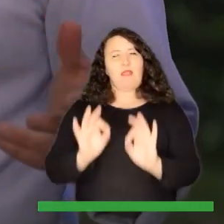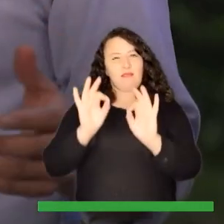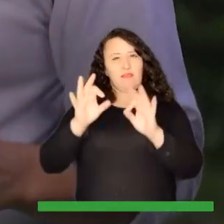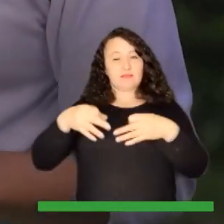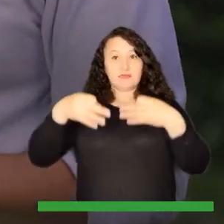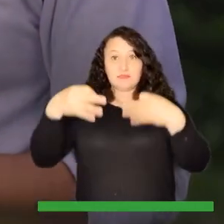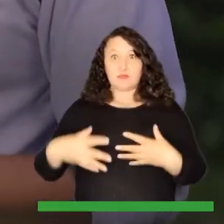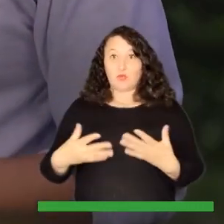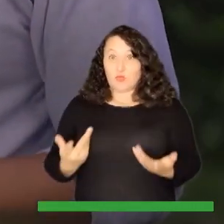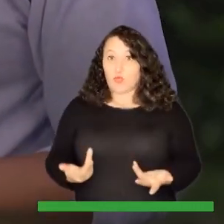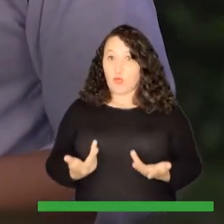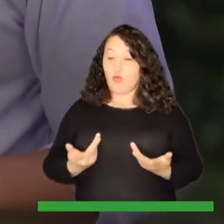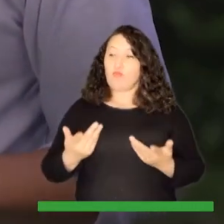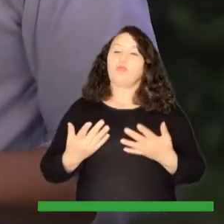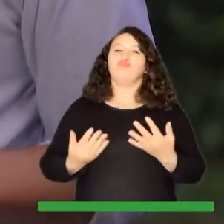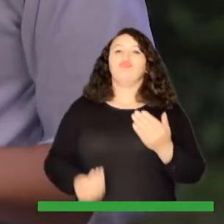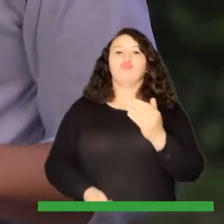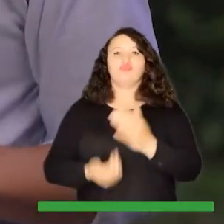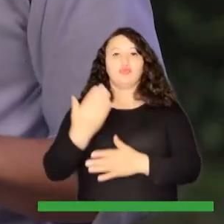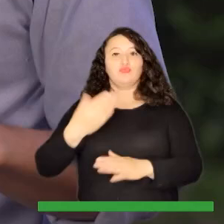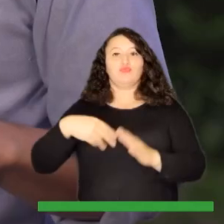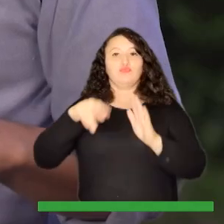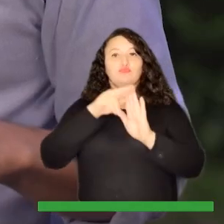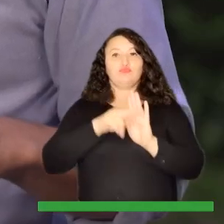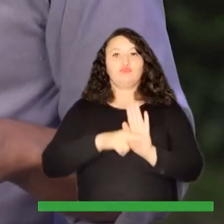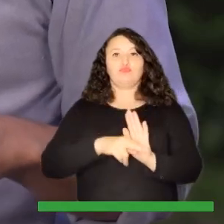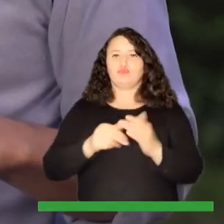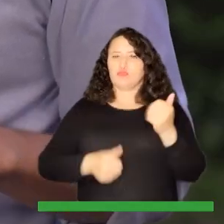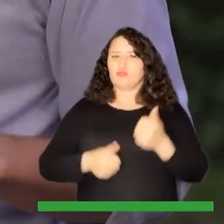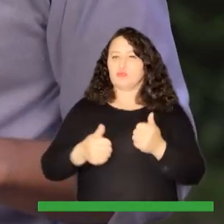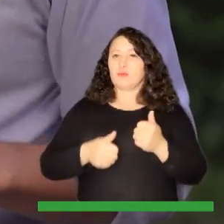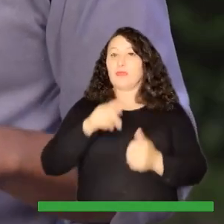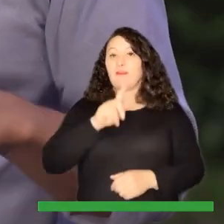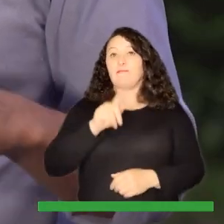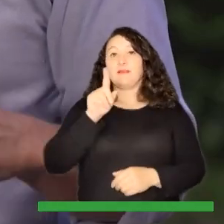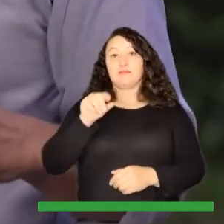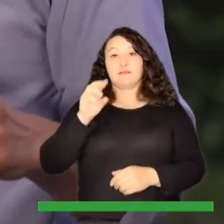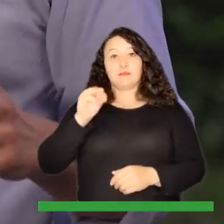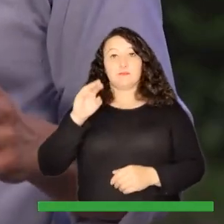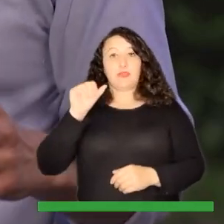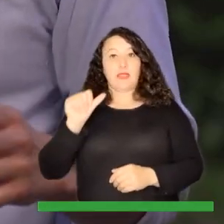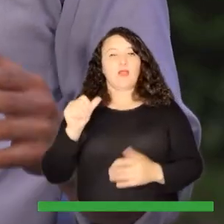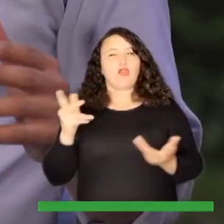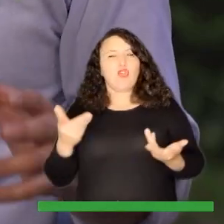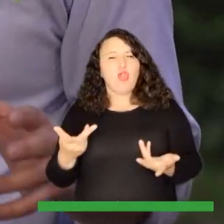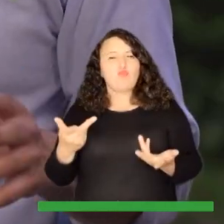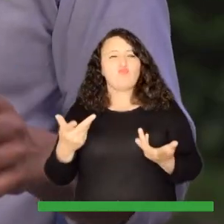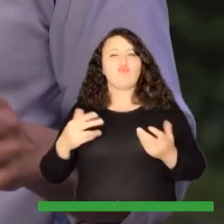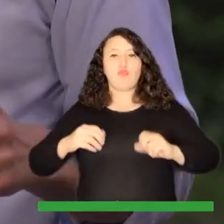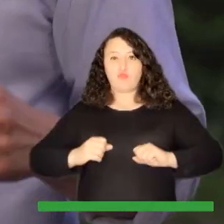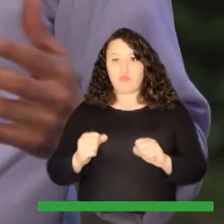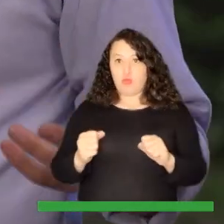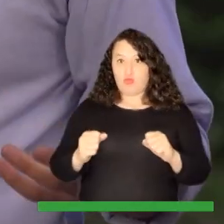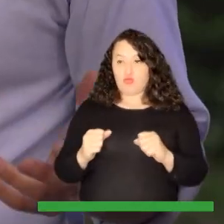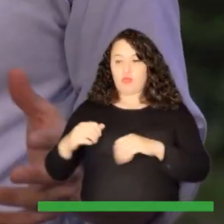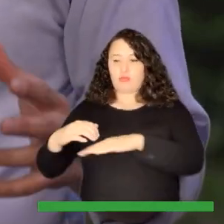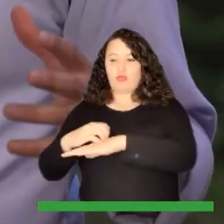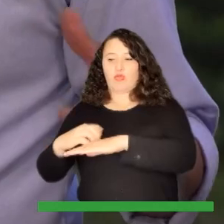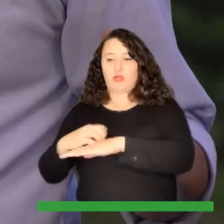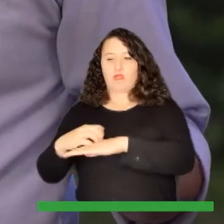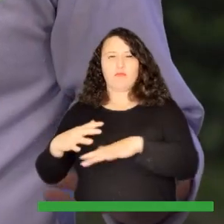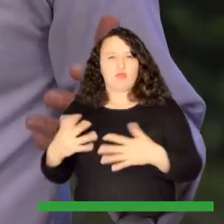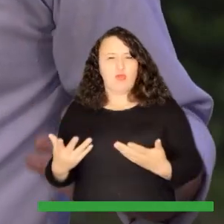tema central del seminario de actualización normativa relacionado con la ley FSMA, que se llevó a cabo entre Bogotá y Tolima con el fin